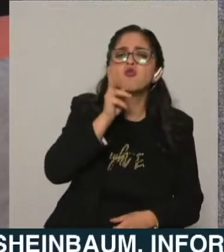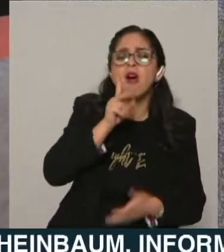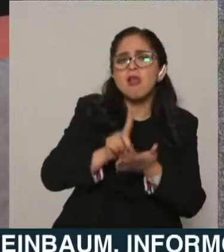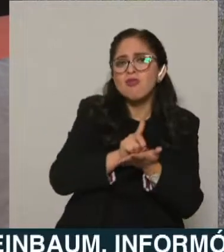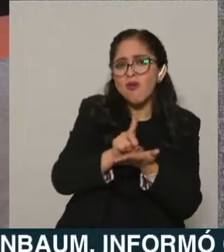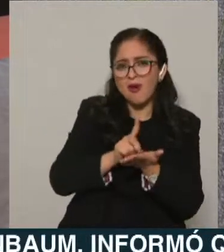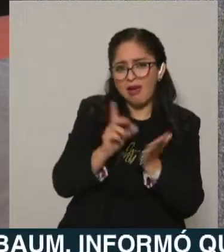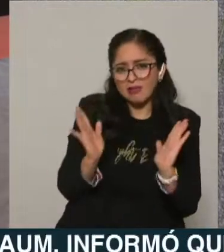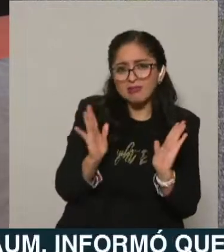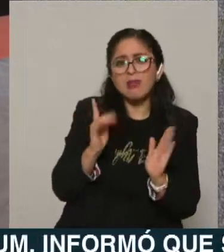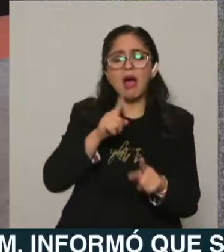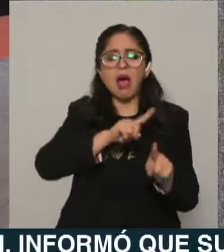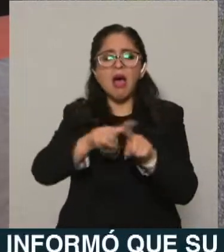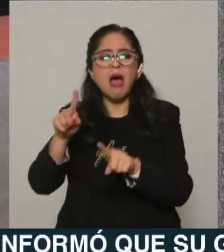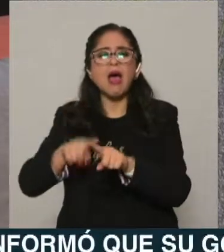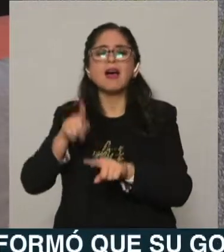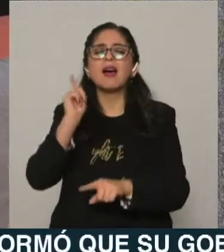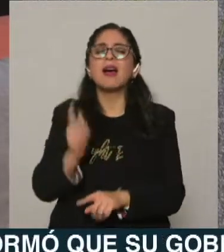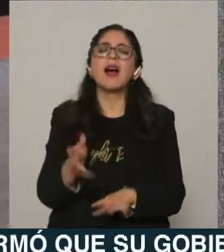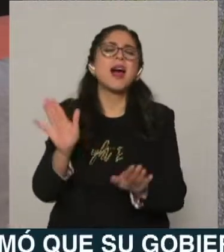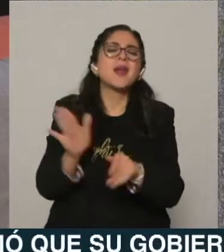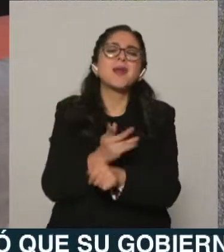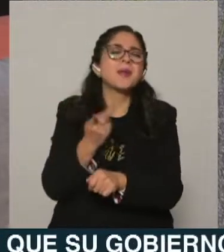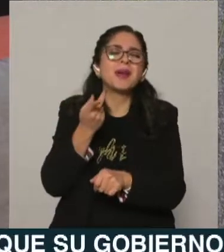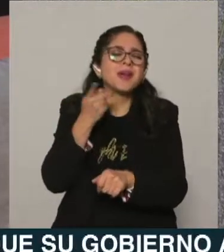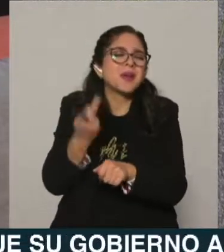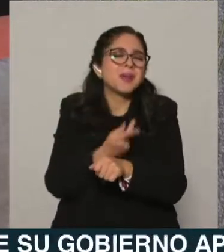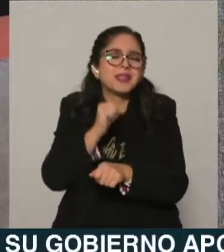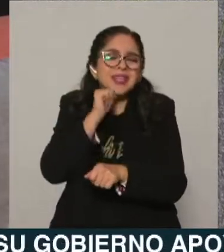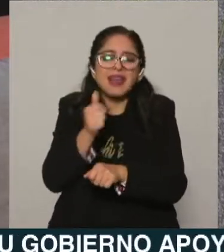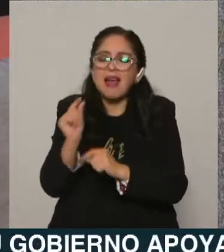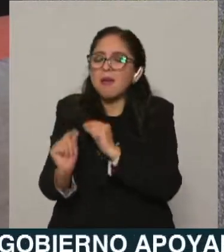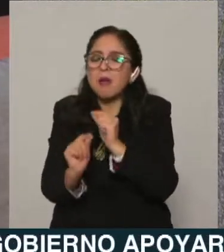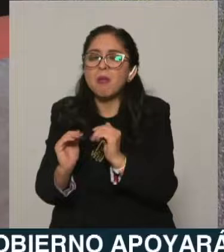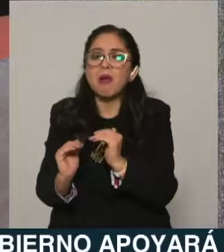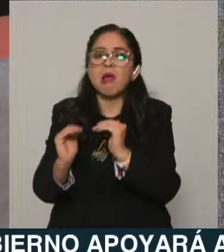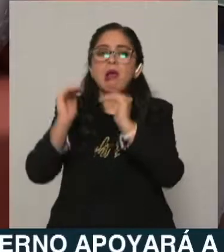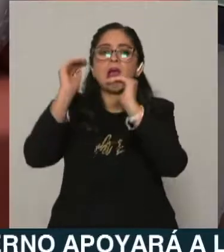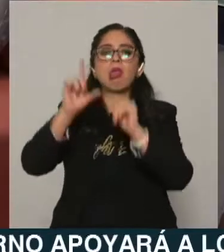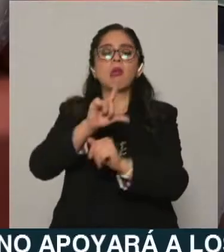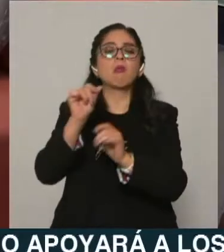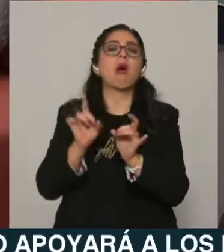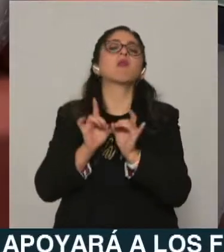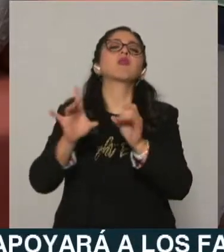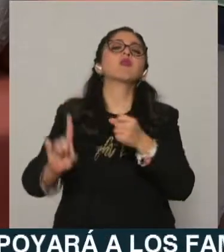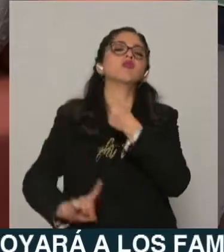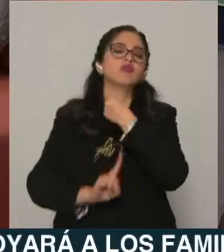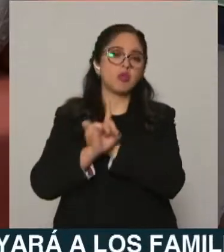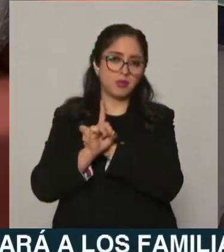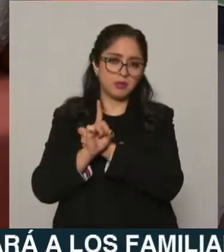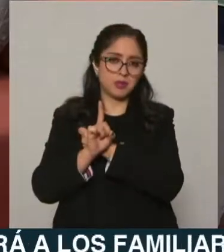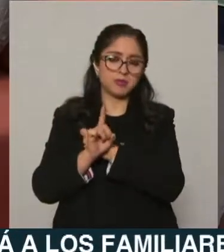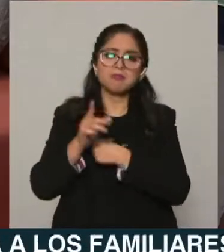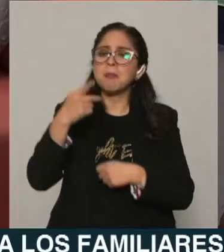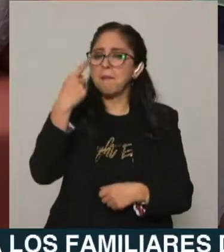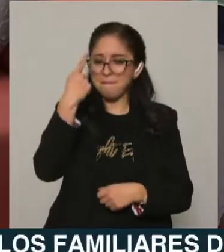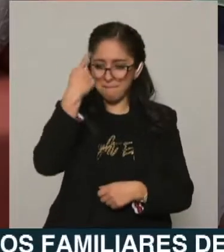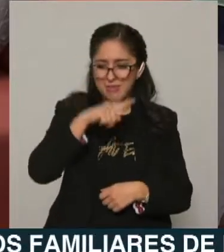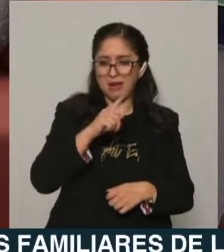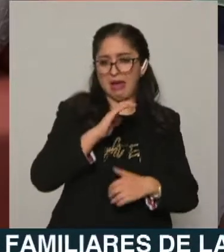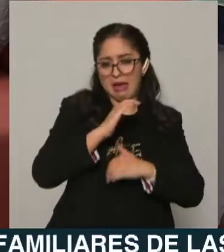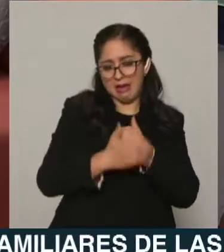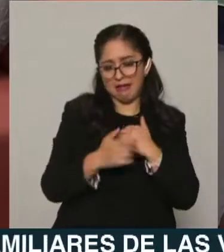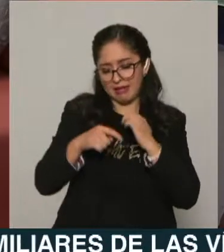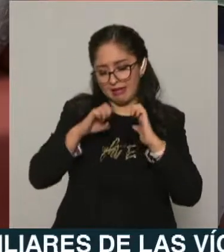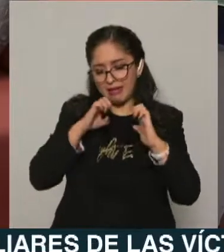cositas que parecen como muy inocentes, pero que se van escalando de formas brutales. Fernando, pues para terminar esta entrevista, ¿con qué reflexión te gustaría quedarte para las familias que esta